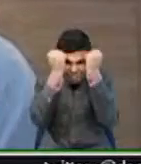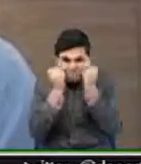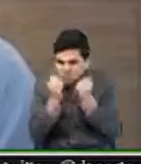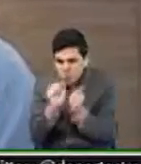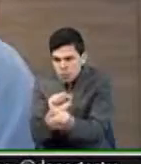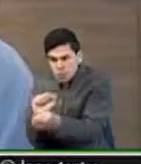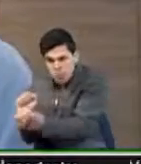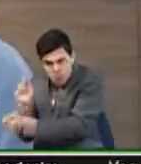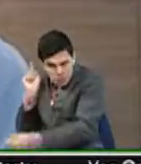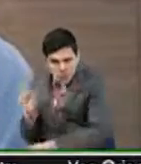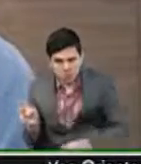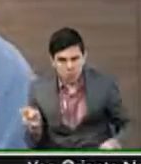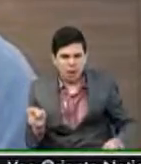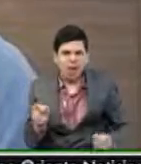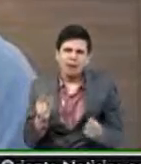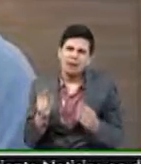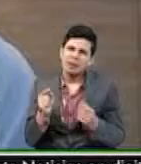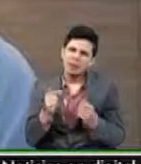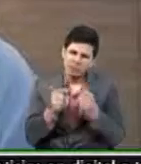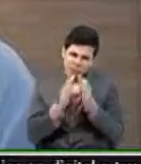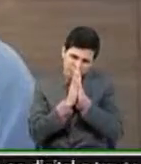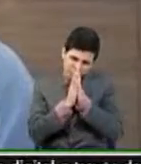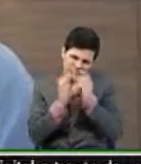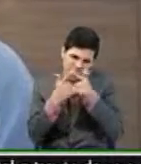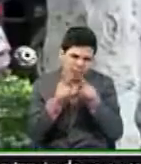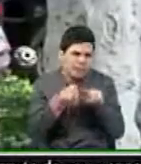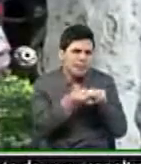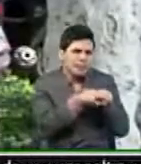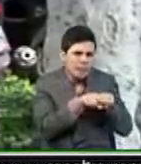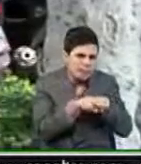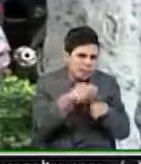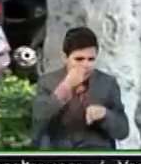que se pongan la mano en el corazón, que ellos deben de tener hijos, hermanos.